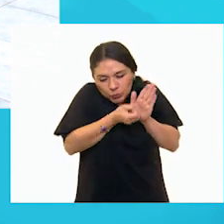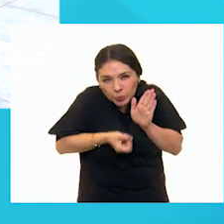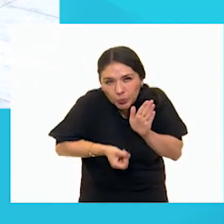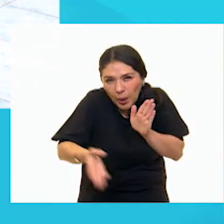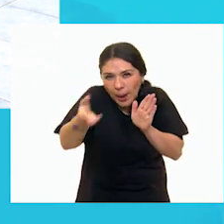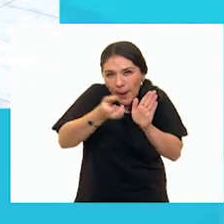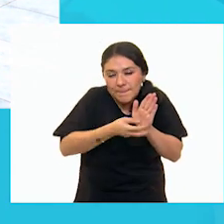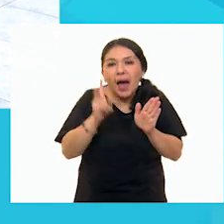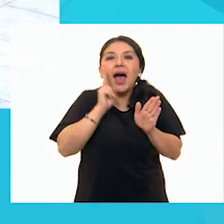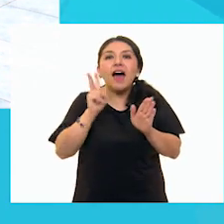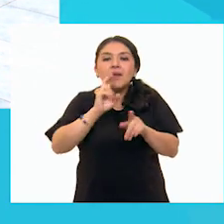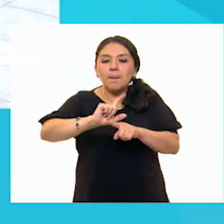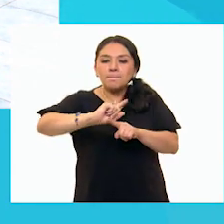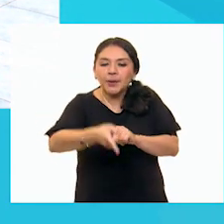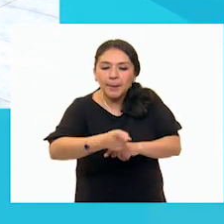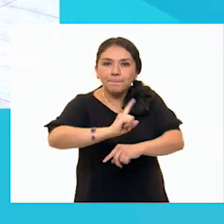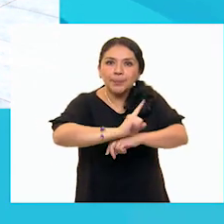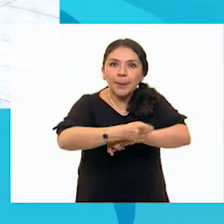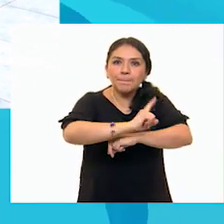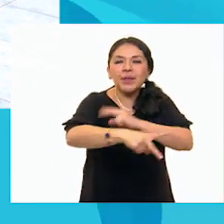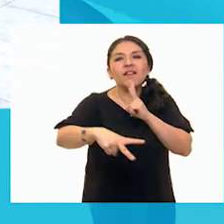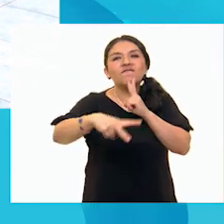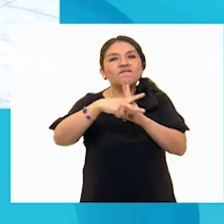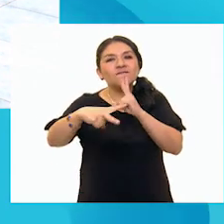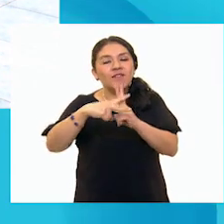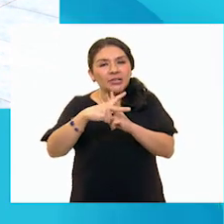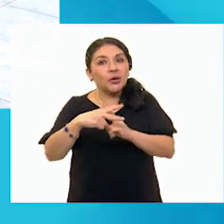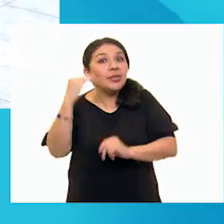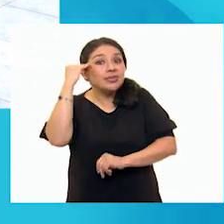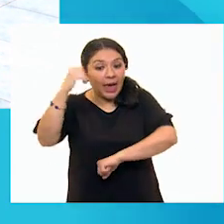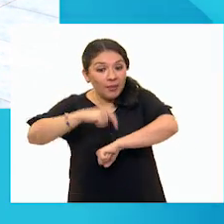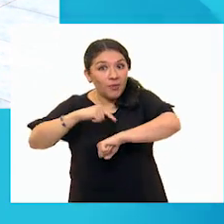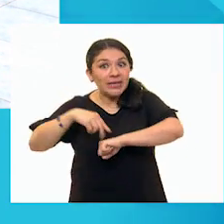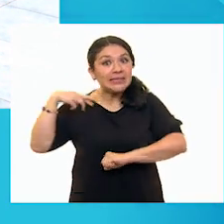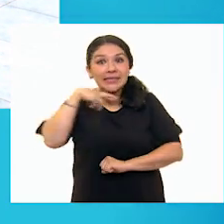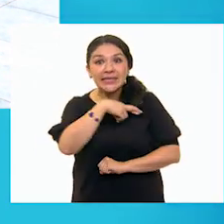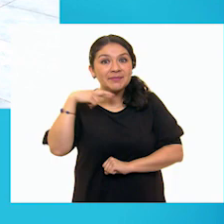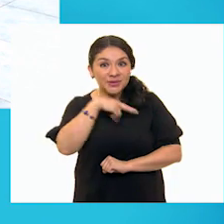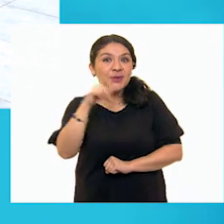intentando derribar todos los bolos, o vasos, en el menor tiempo posible.